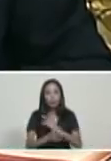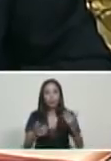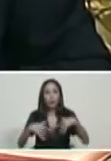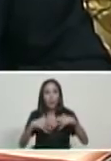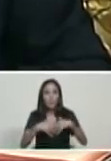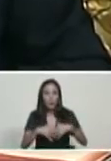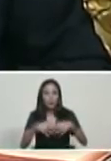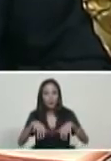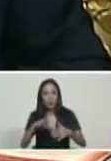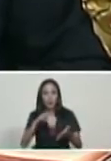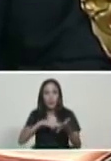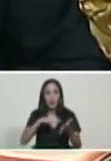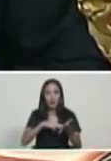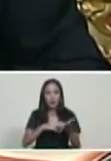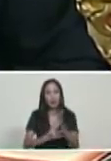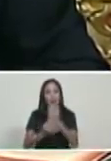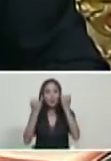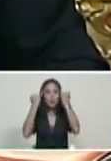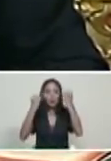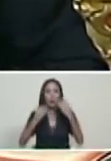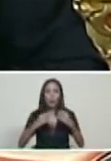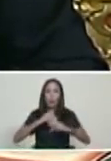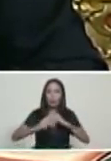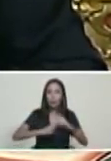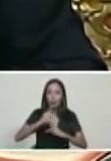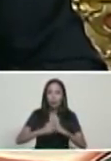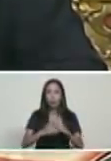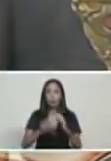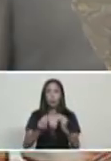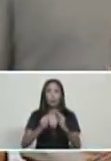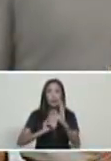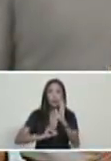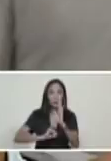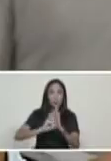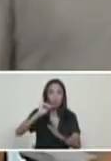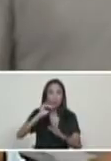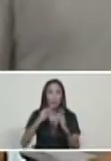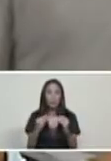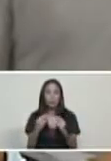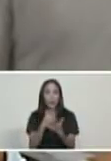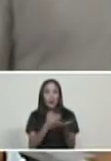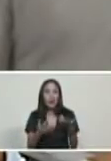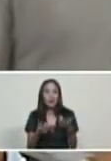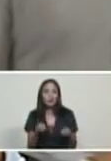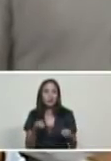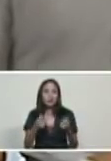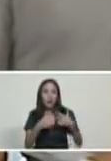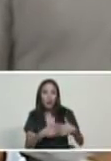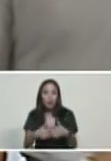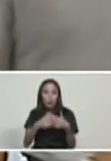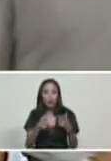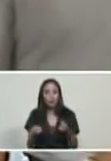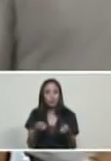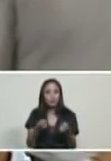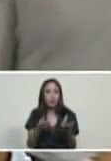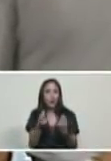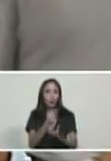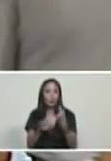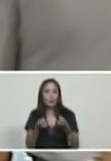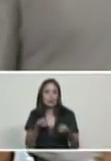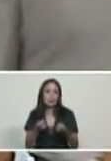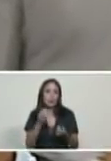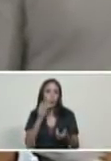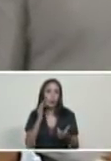mirandinas. Usted hacía una reflexión sobre la irracionalidad con la que Estados Unidos maneja la economía y todo el tema